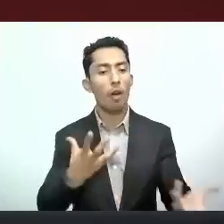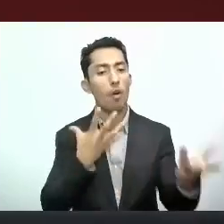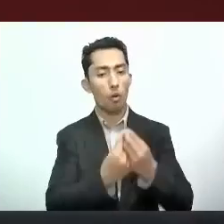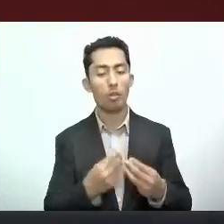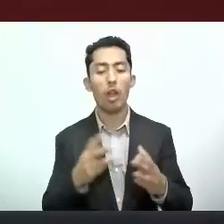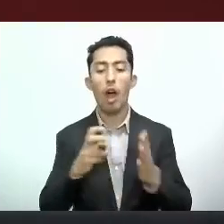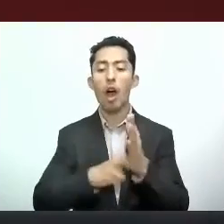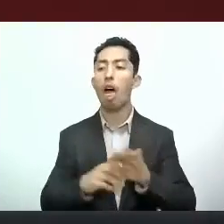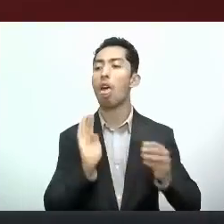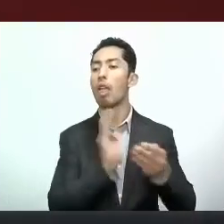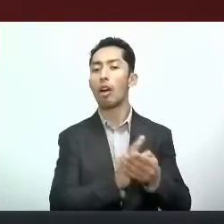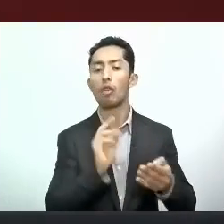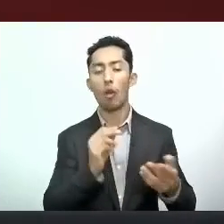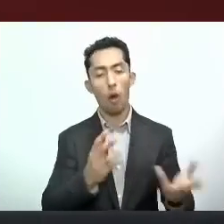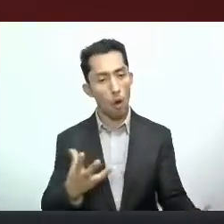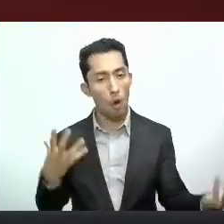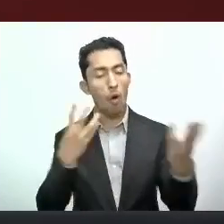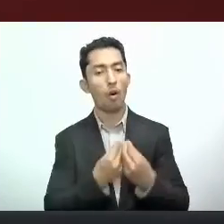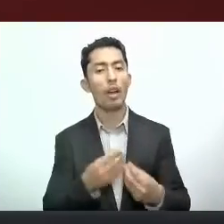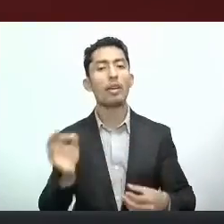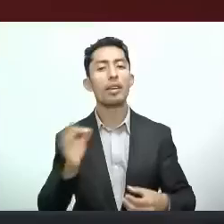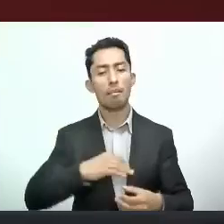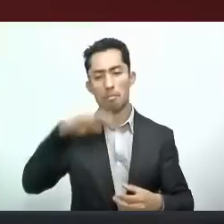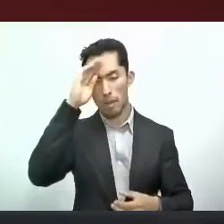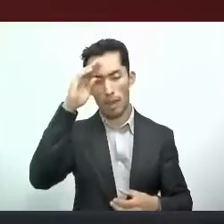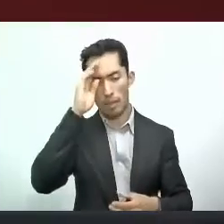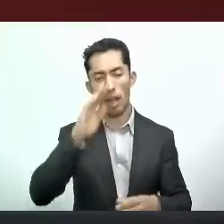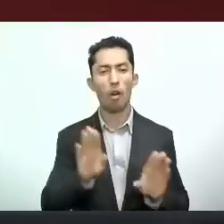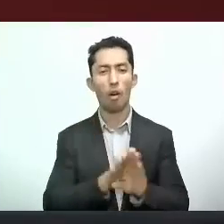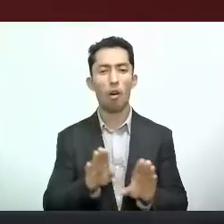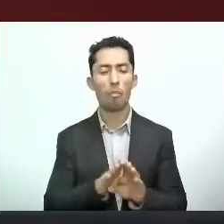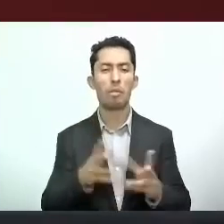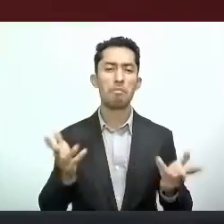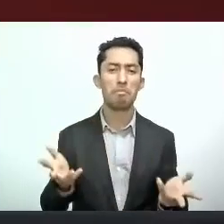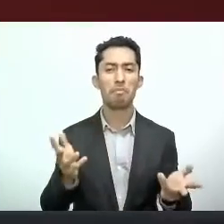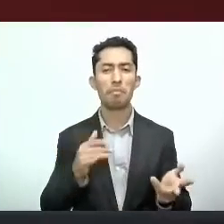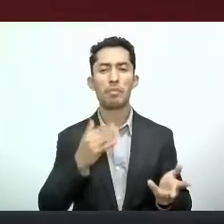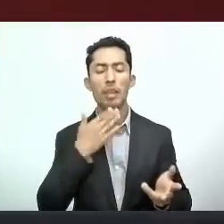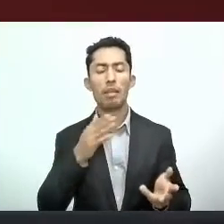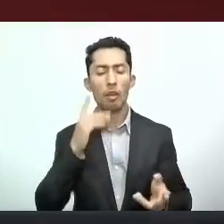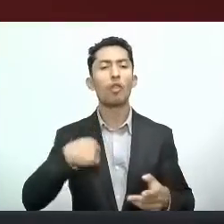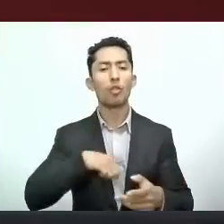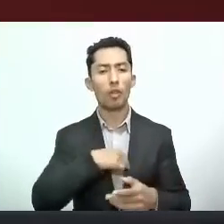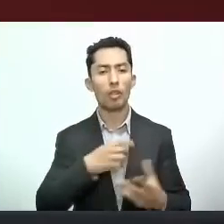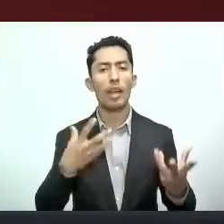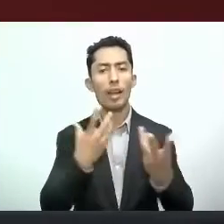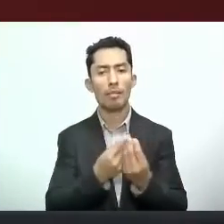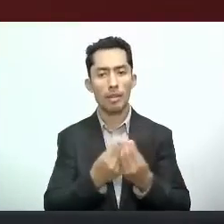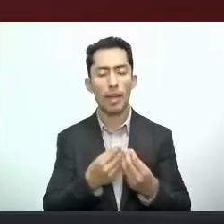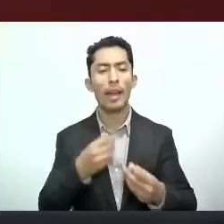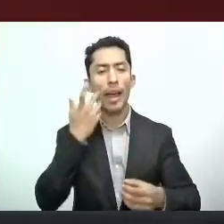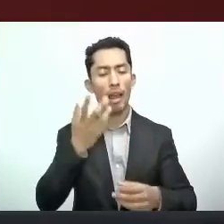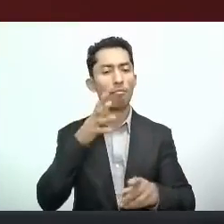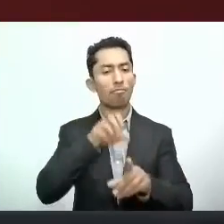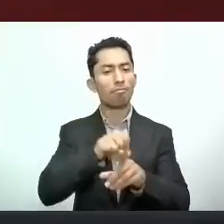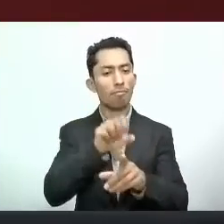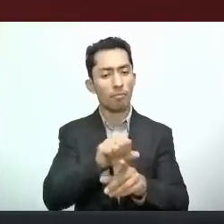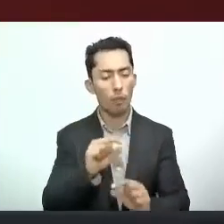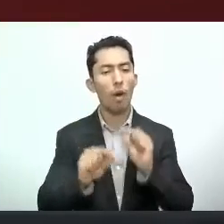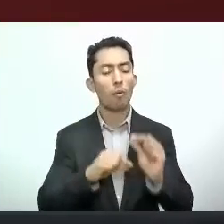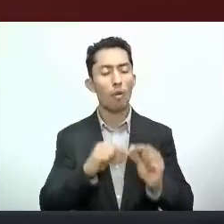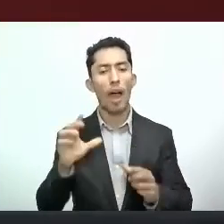sé que puede sonar un tanto utópico, pero no atendemos y vamos hacia ahí, entonces, claro, vamos a tener puros